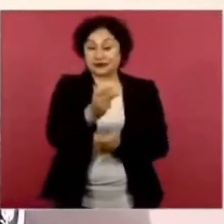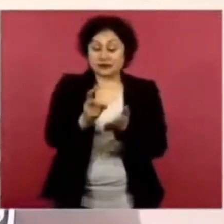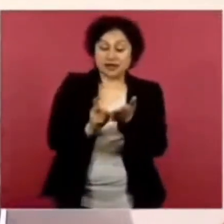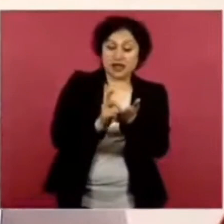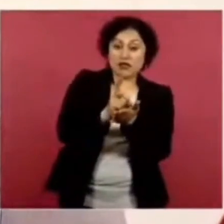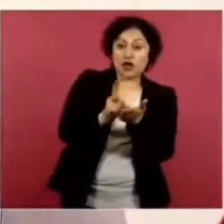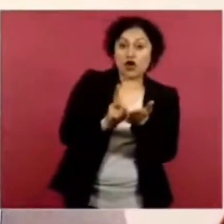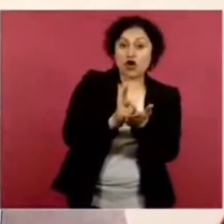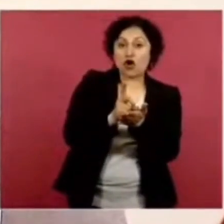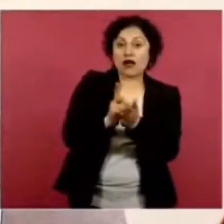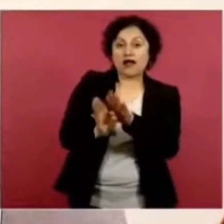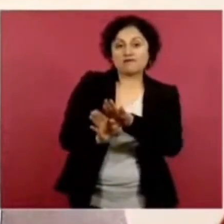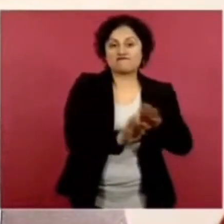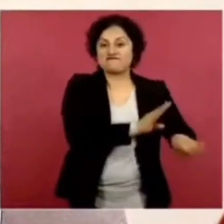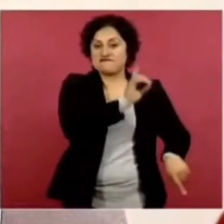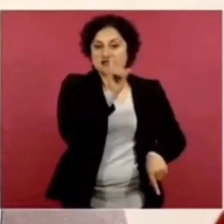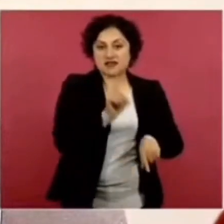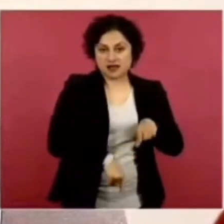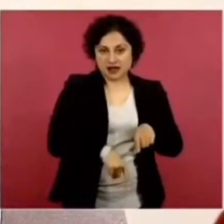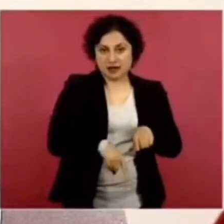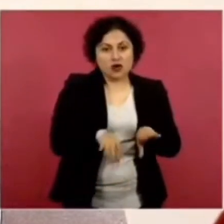opción a los jóvenes.